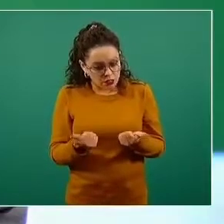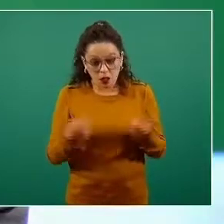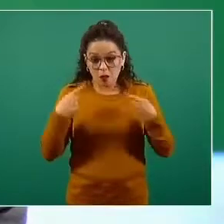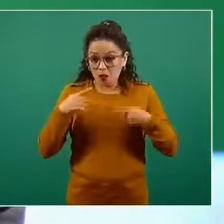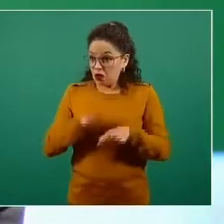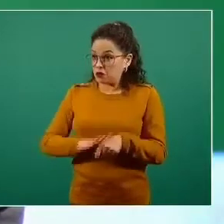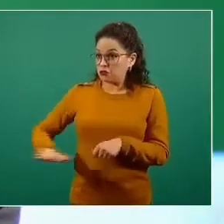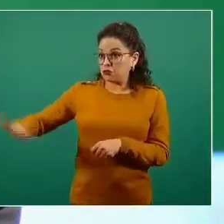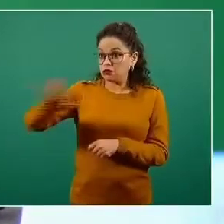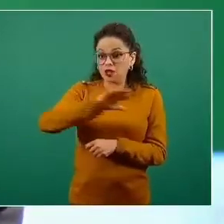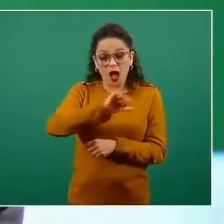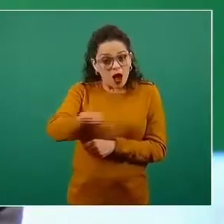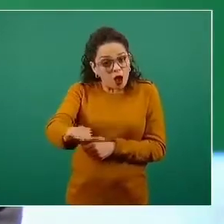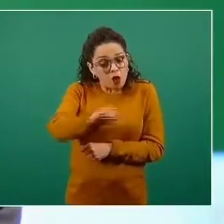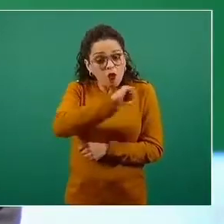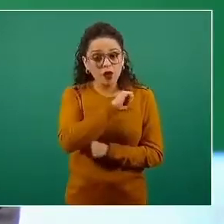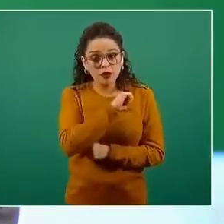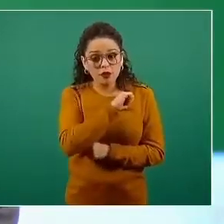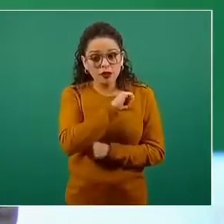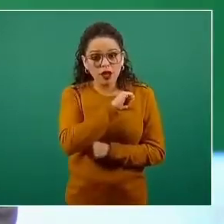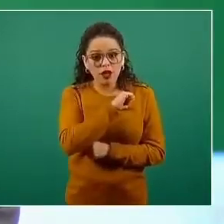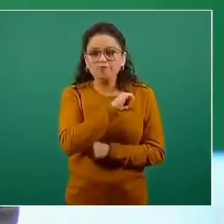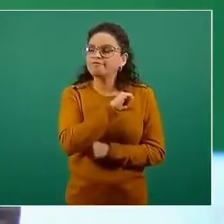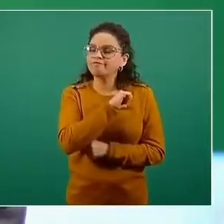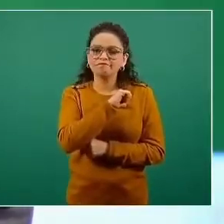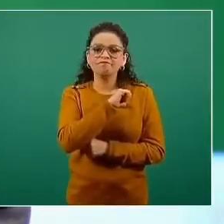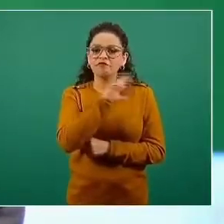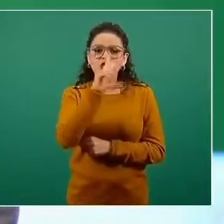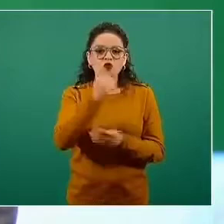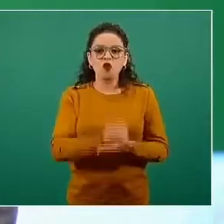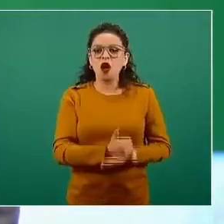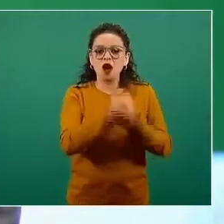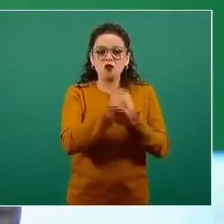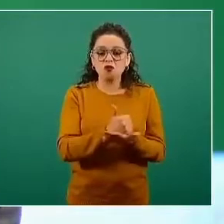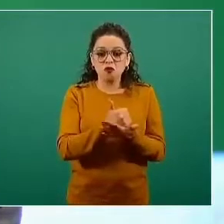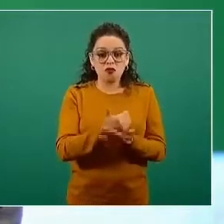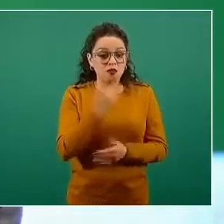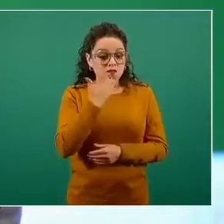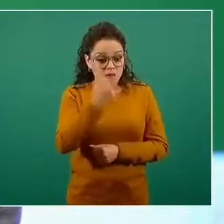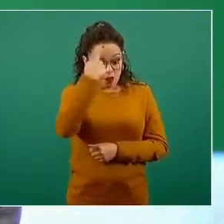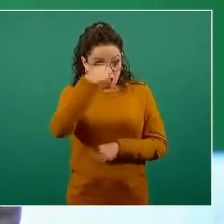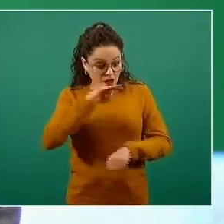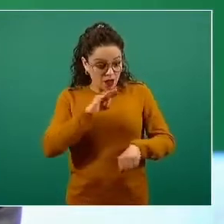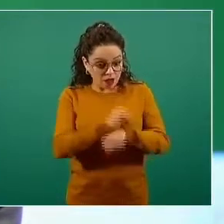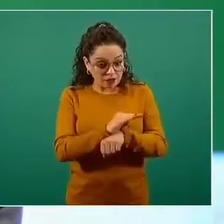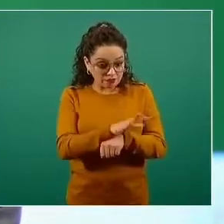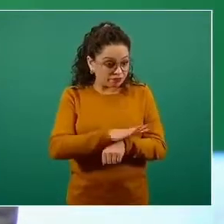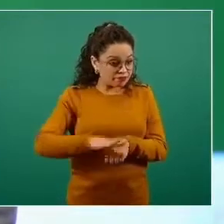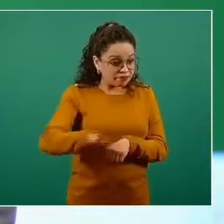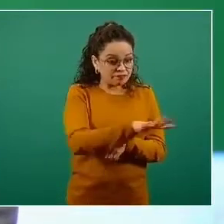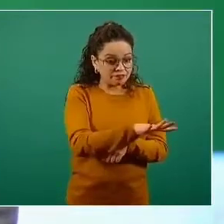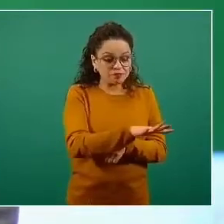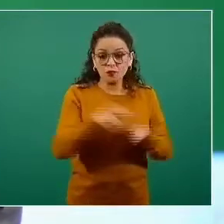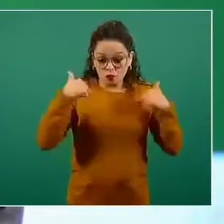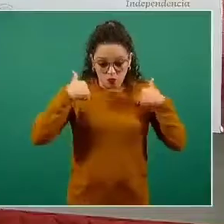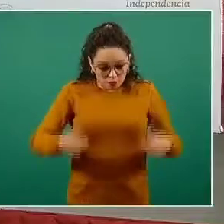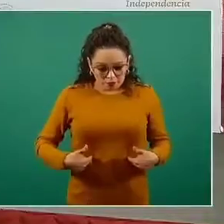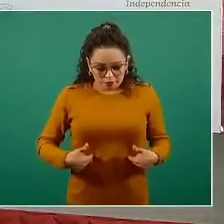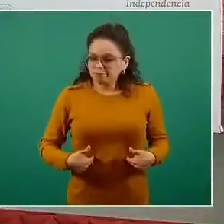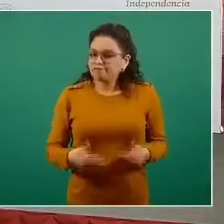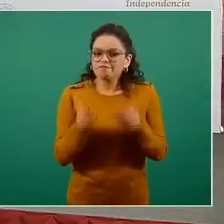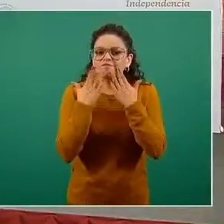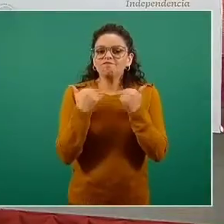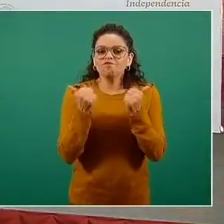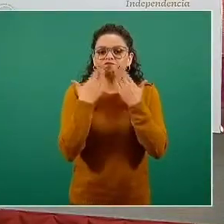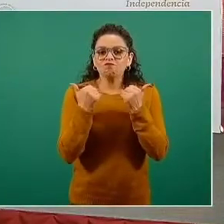egoístas tienden a ser menos eficientes en la capacidad de protección como especie, como seres humanos. Y también